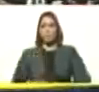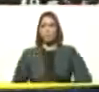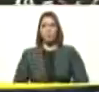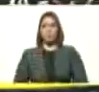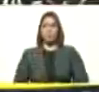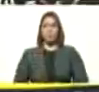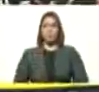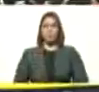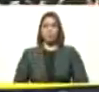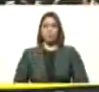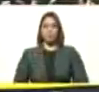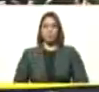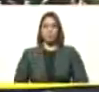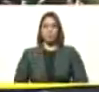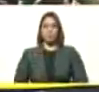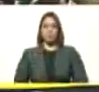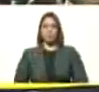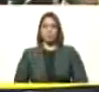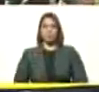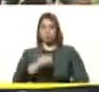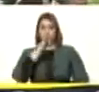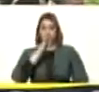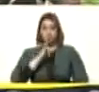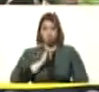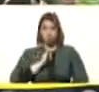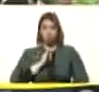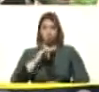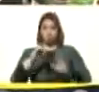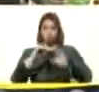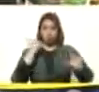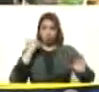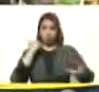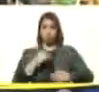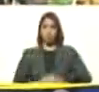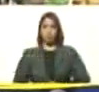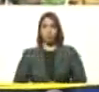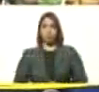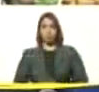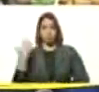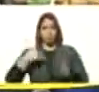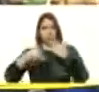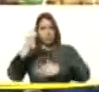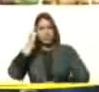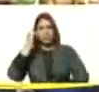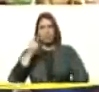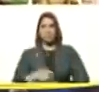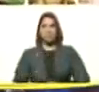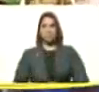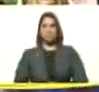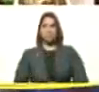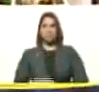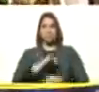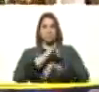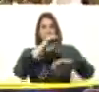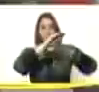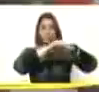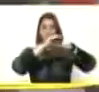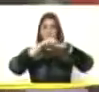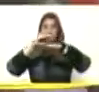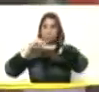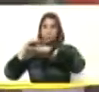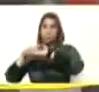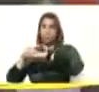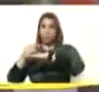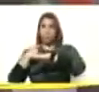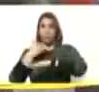Will Rangel me informó, me mandó un mensajito en estos días que han convocado, y yo